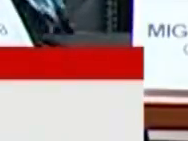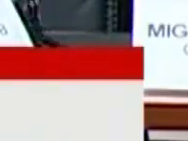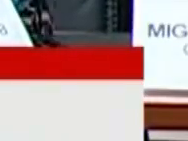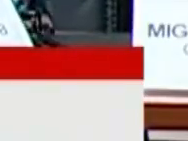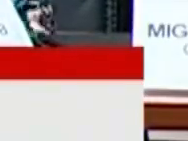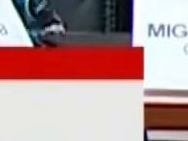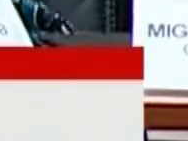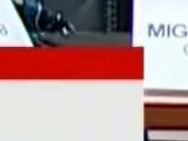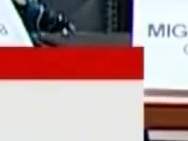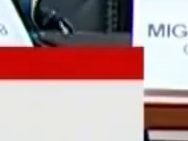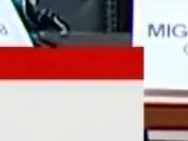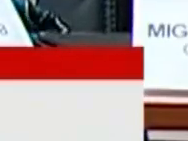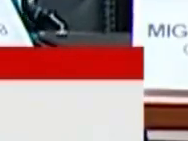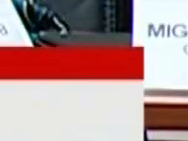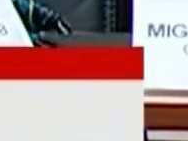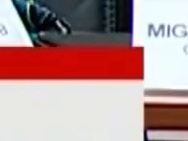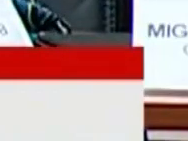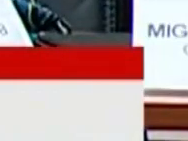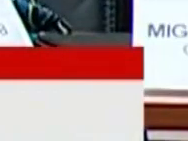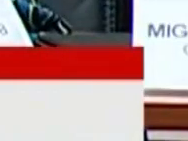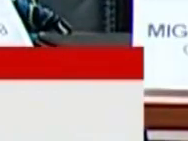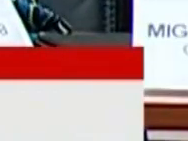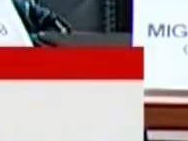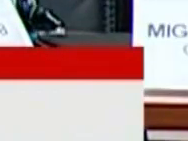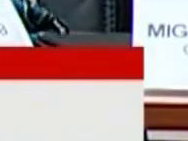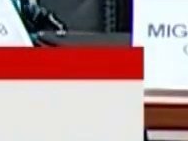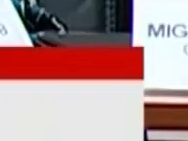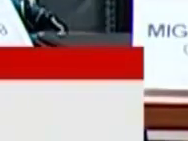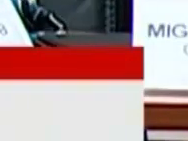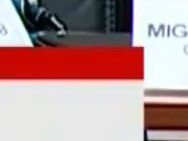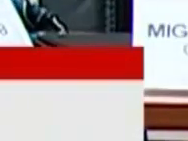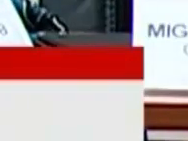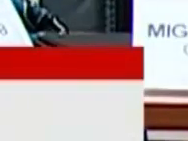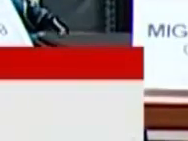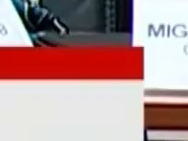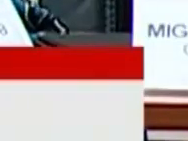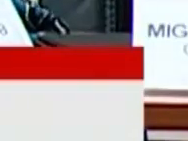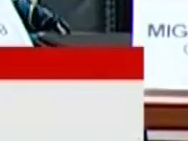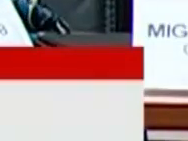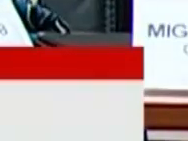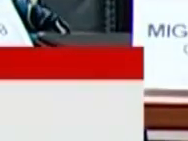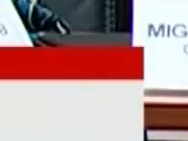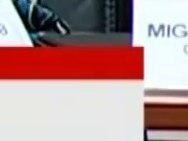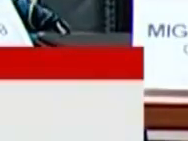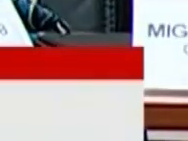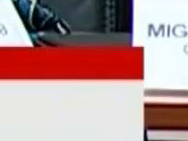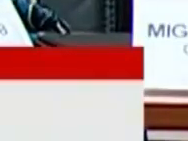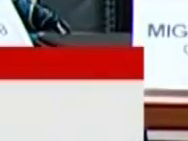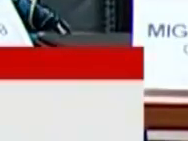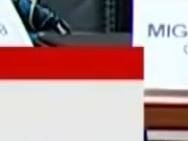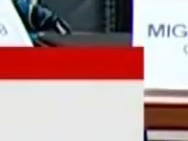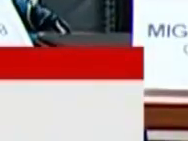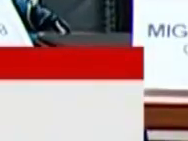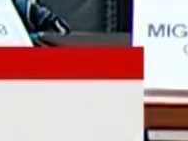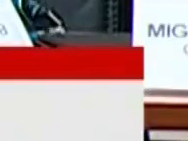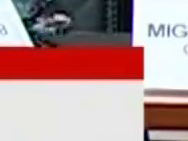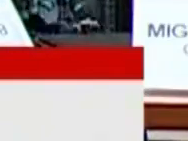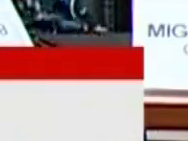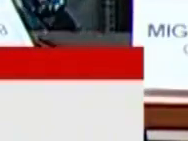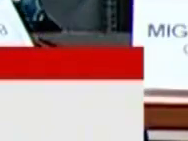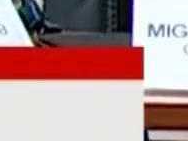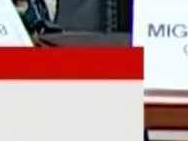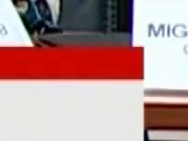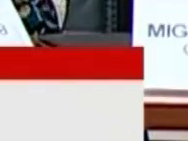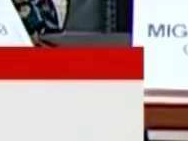o terceros o qué sé yo, ¿por qué restringir el uso de la cuenta solamente al empleador formal con convenio de INPE? Y